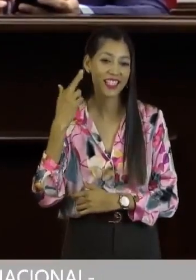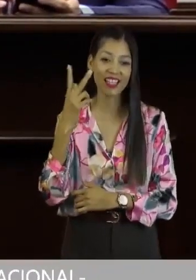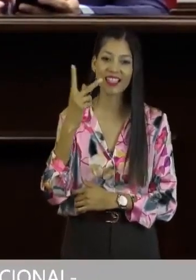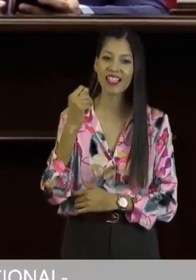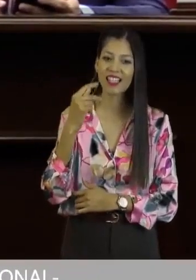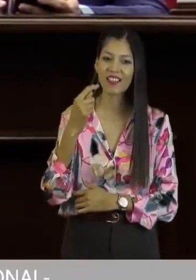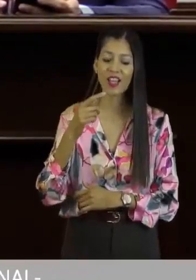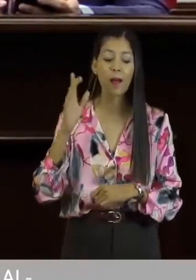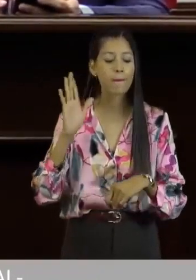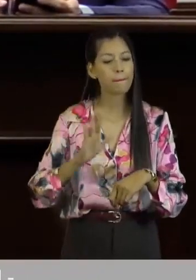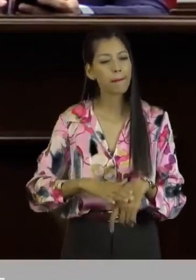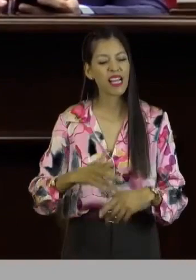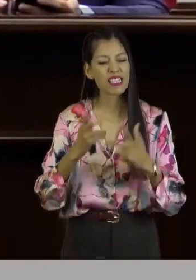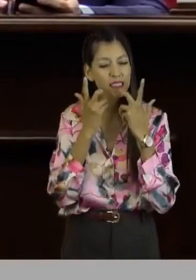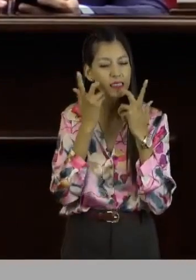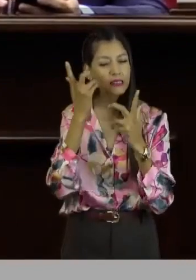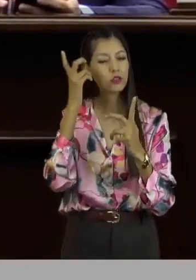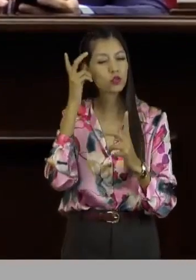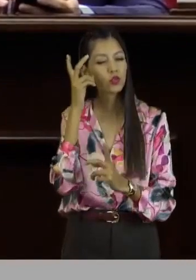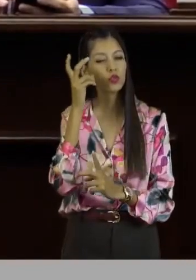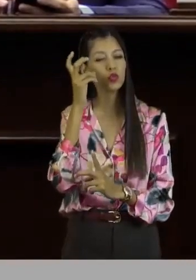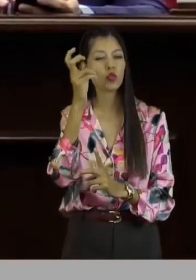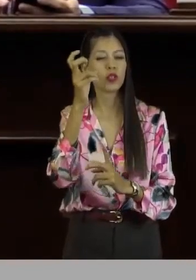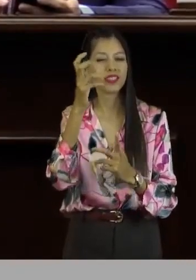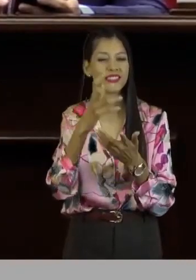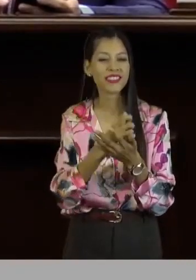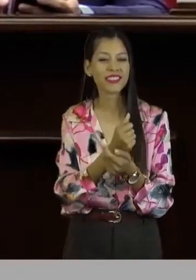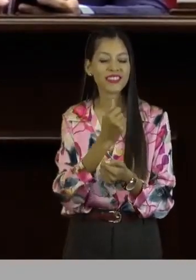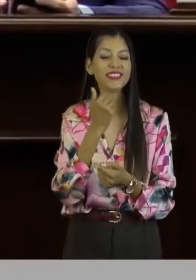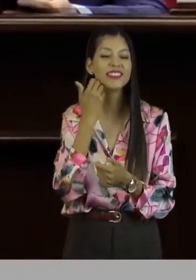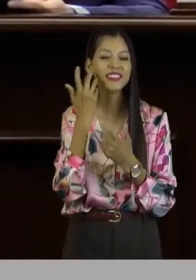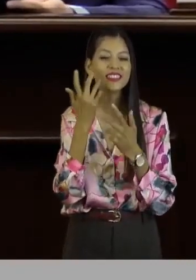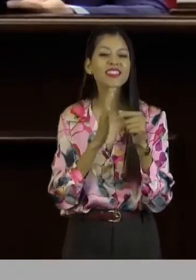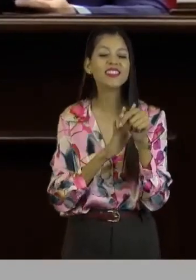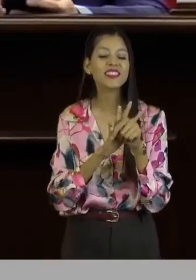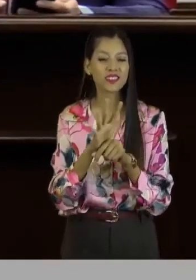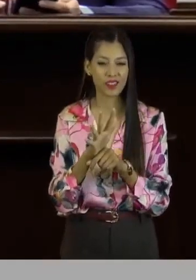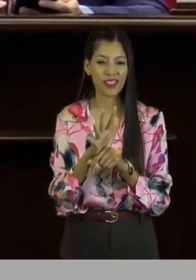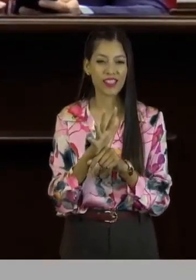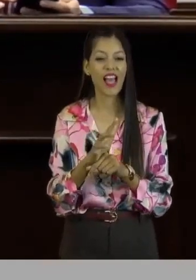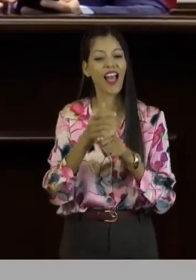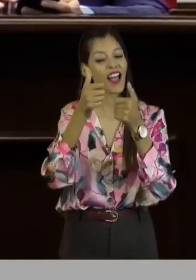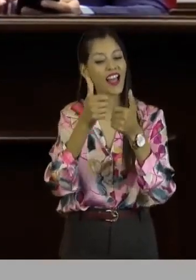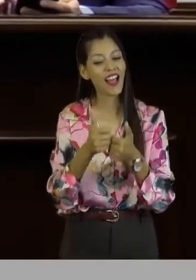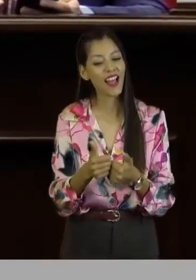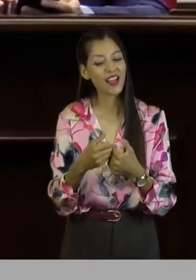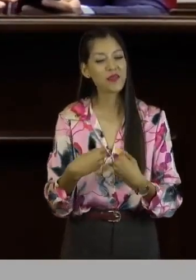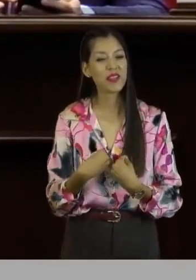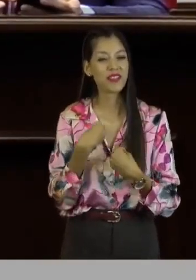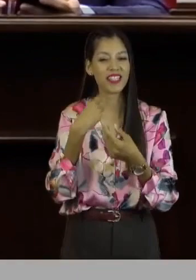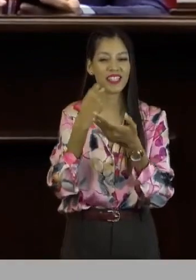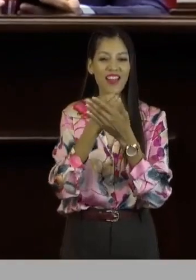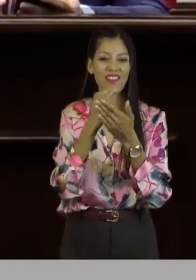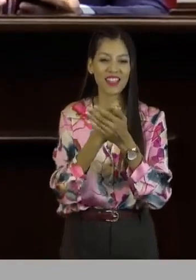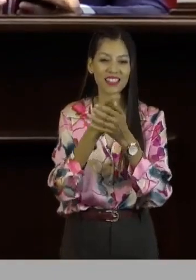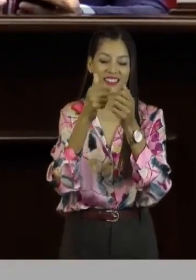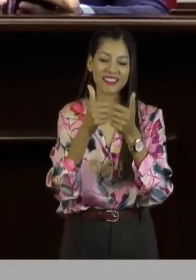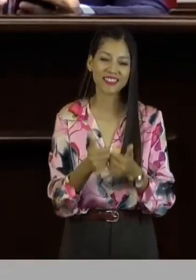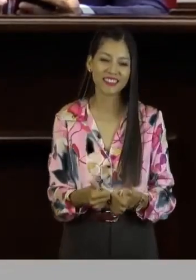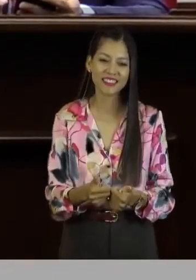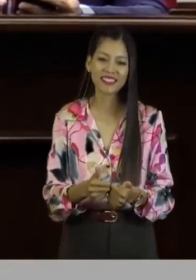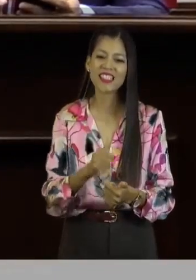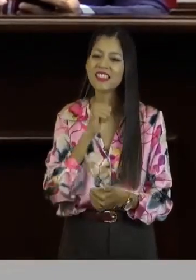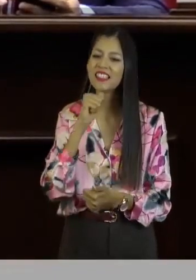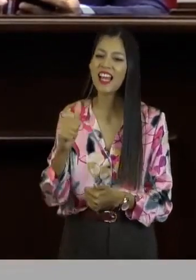mi máxima aspiración era quedarme a vivir en Tabasco y que nadie, como decimos allá, nos mentara